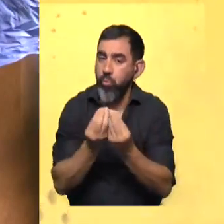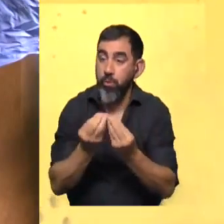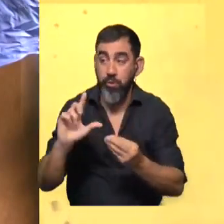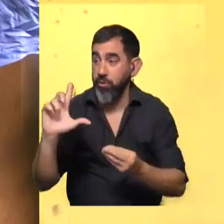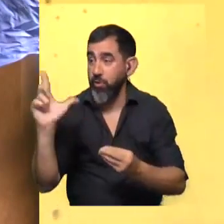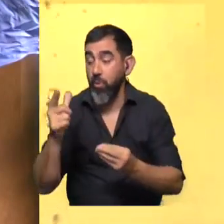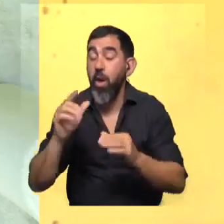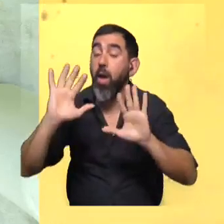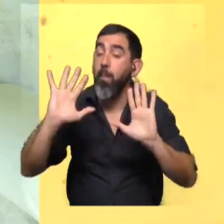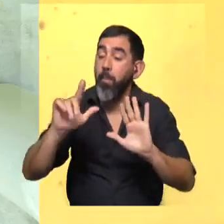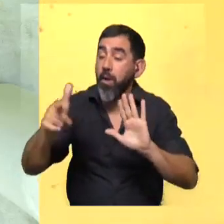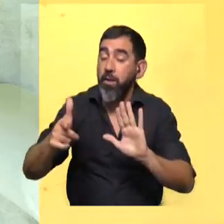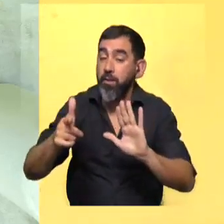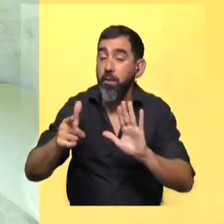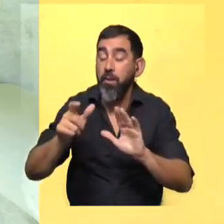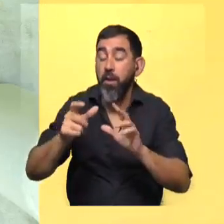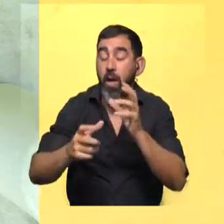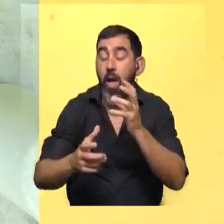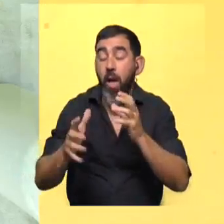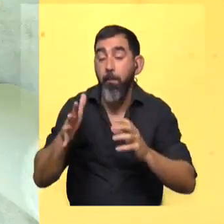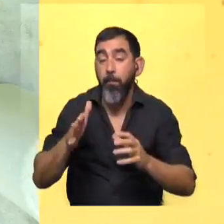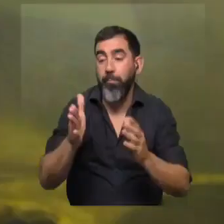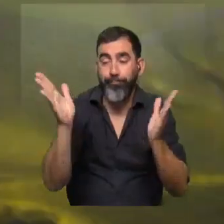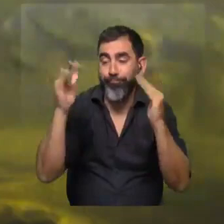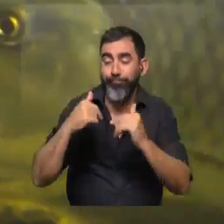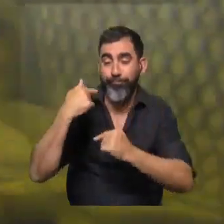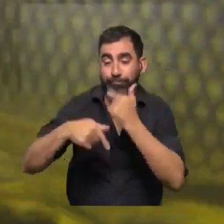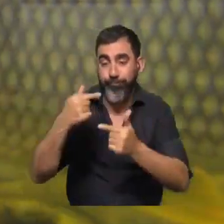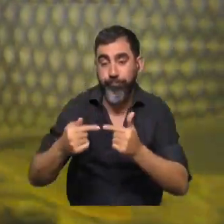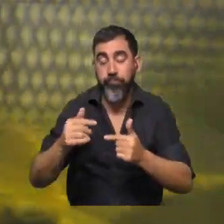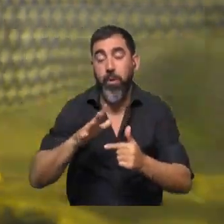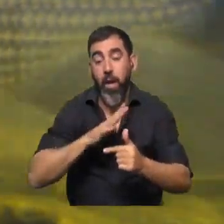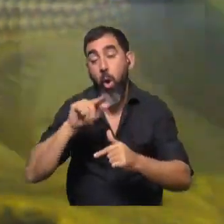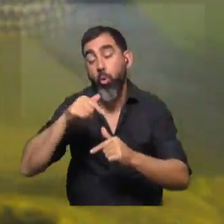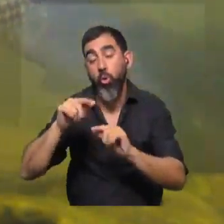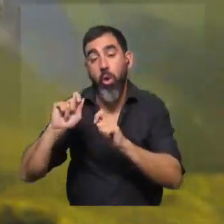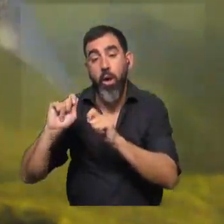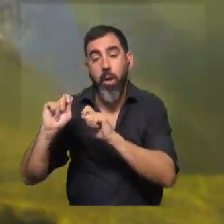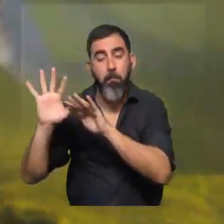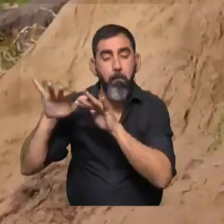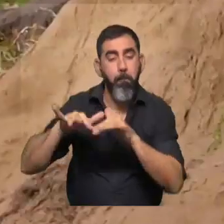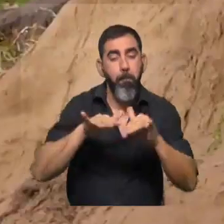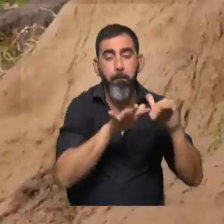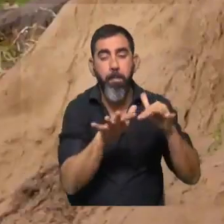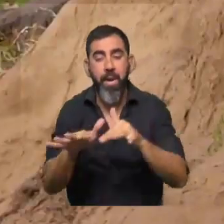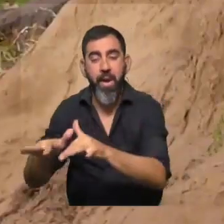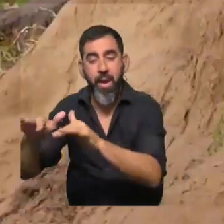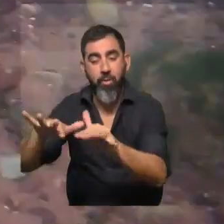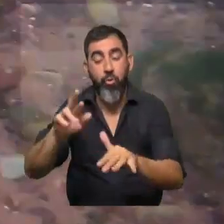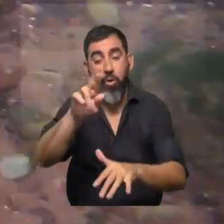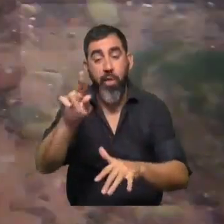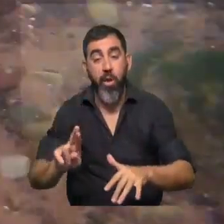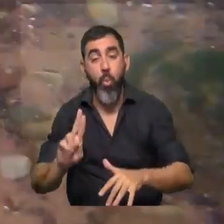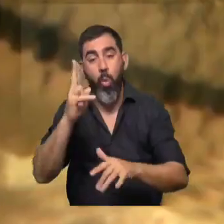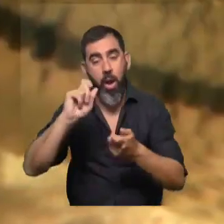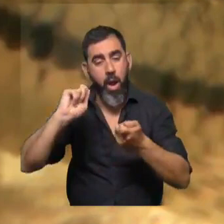estuvieran ahí, es probable que estas poblaciones de tarariras no se pudieran sostener. Existen especies migradoras que son características del río Uruguay y que se conoce que